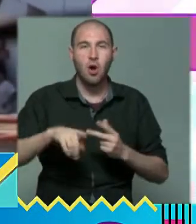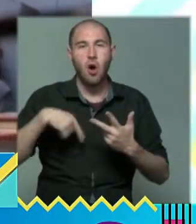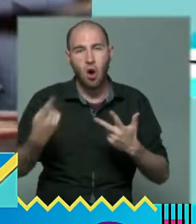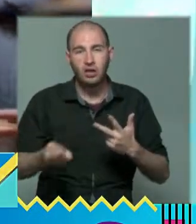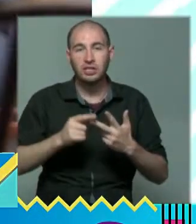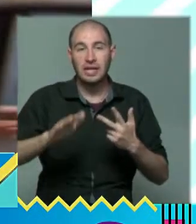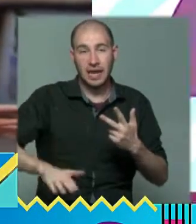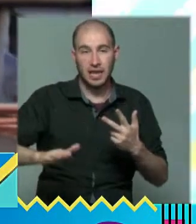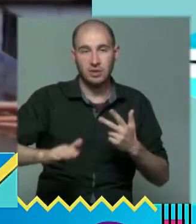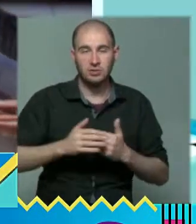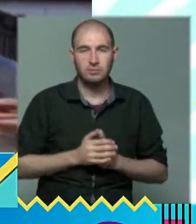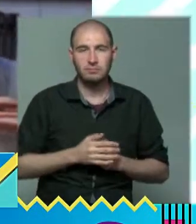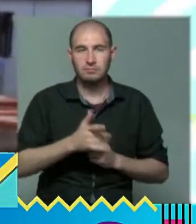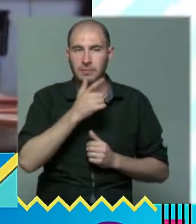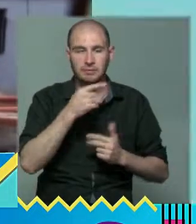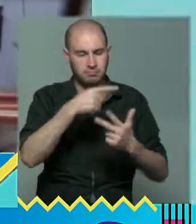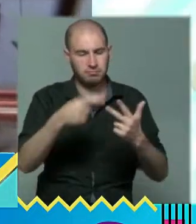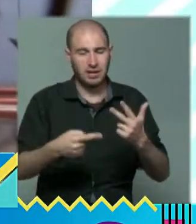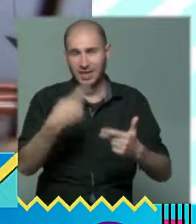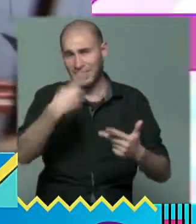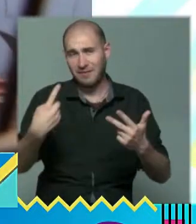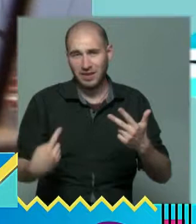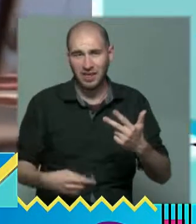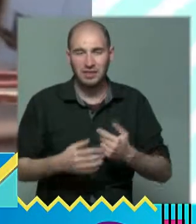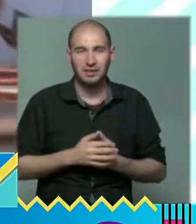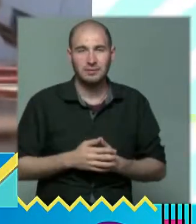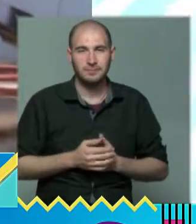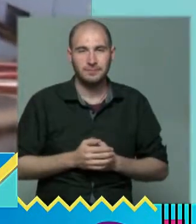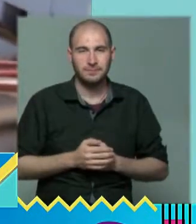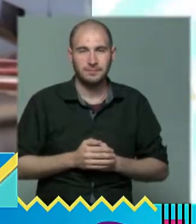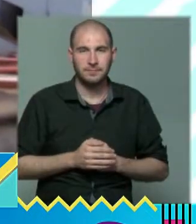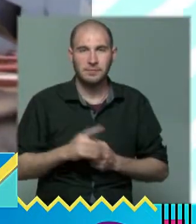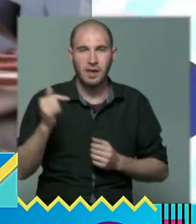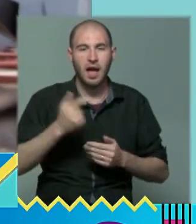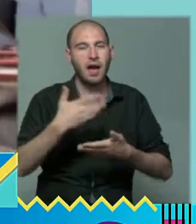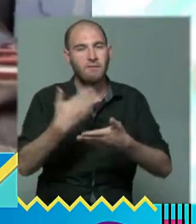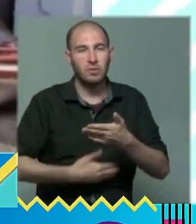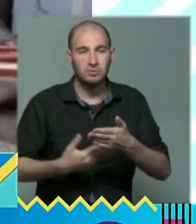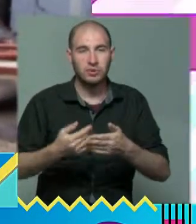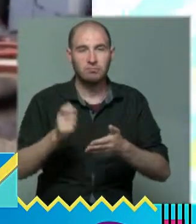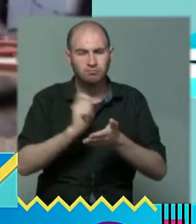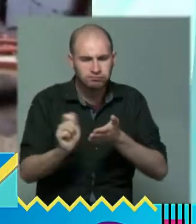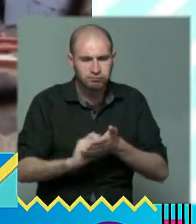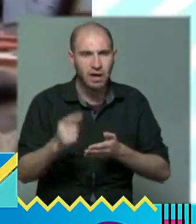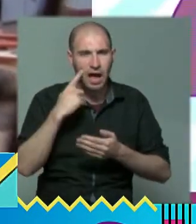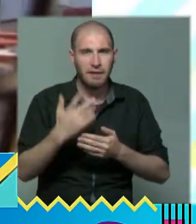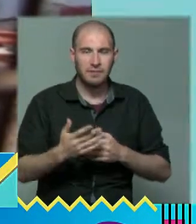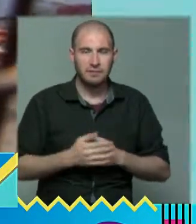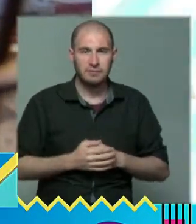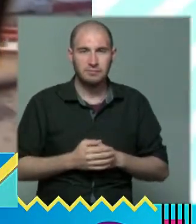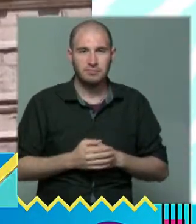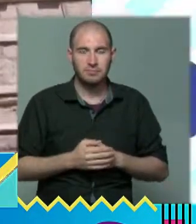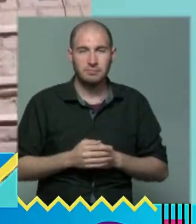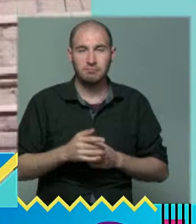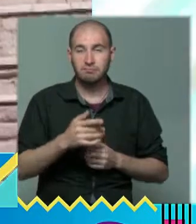a un niño. Y yo creo que son situaciones muy diferentes donde hay que hacer una evaluación prescriptiva, o sea, ver caso por caso.